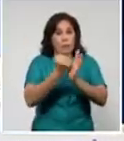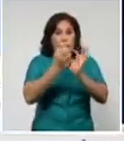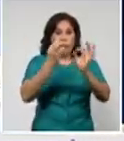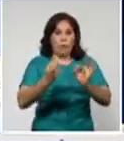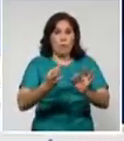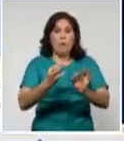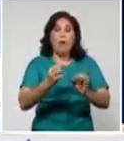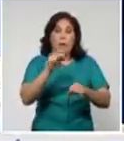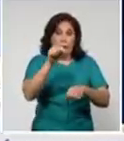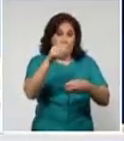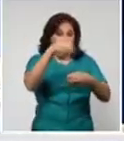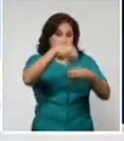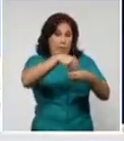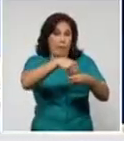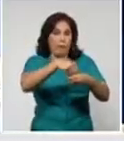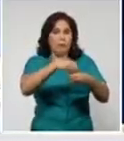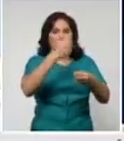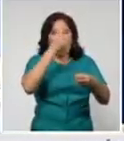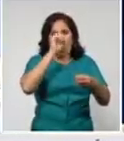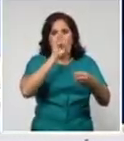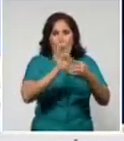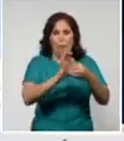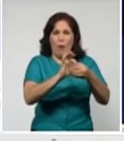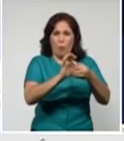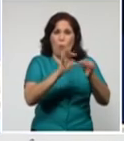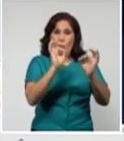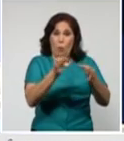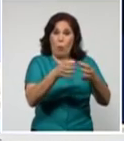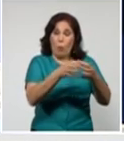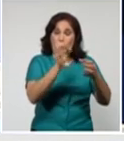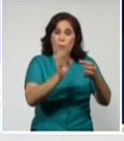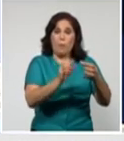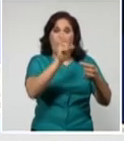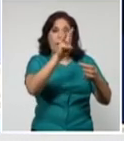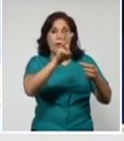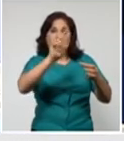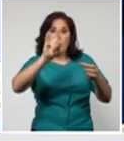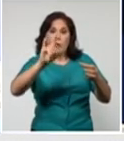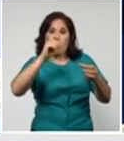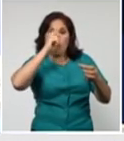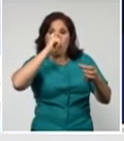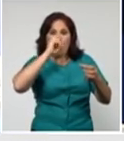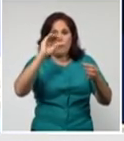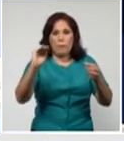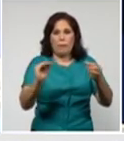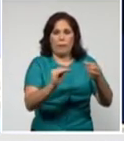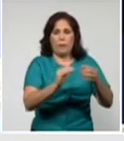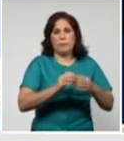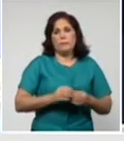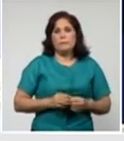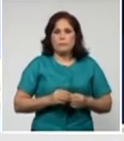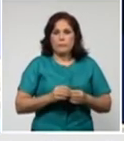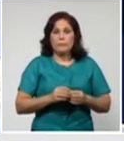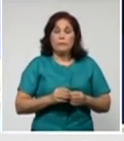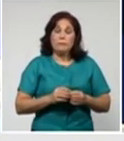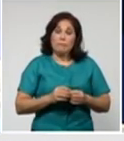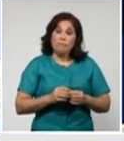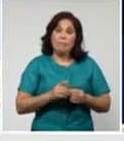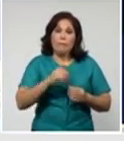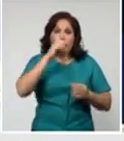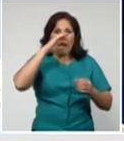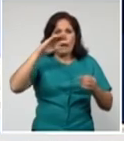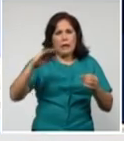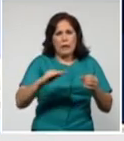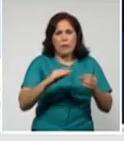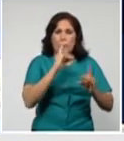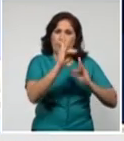estado en el grupo de 39 años y menos, teniendo incluso niños muy